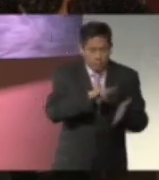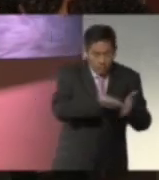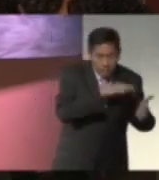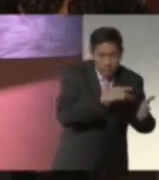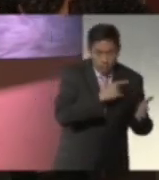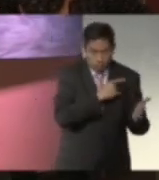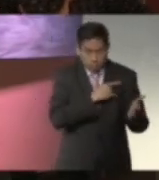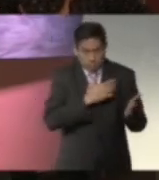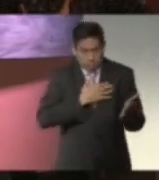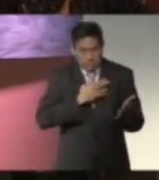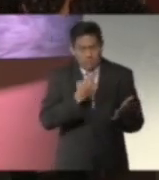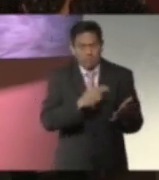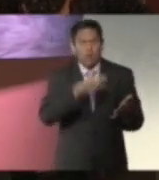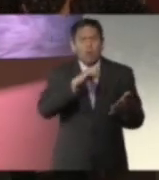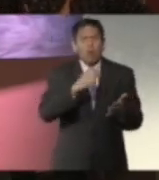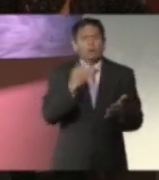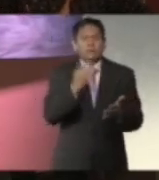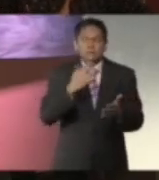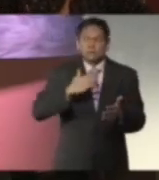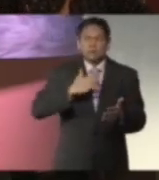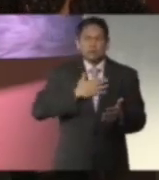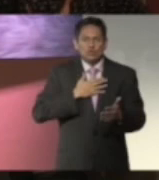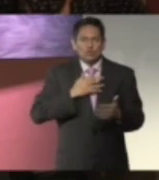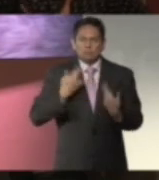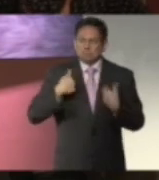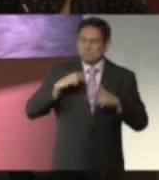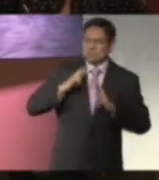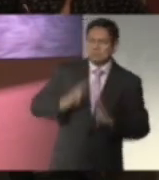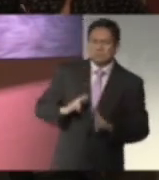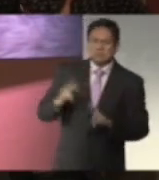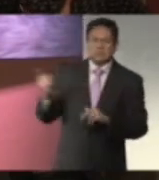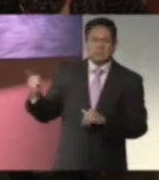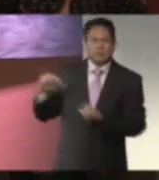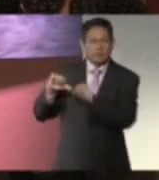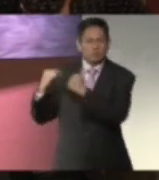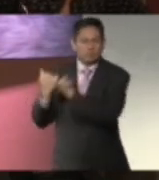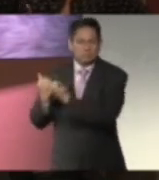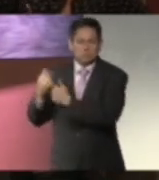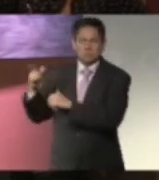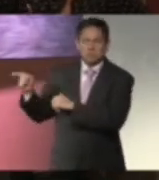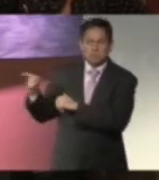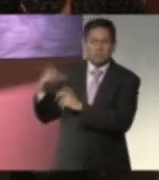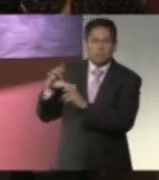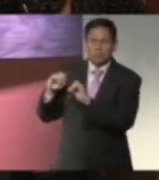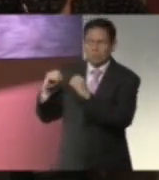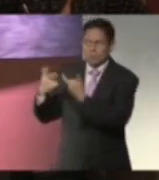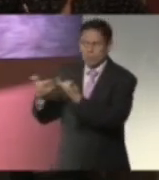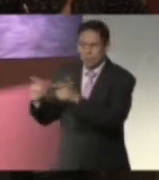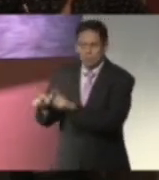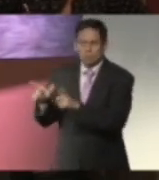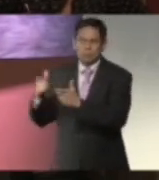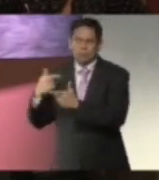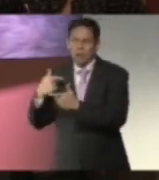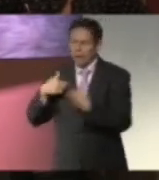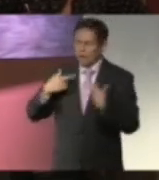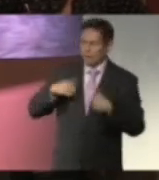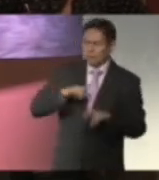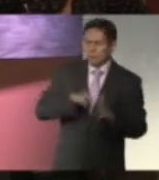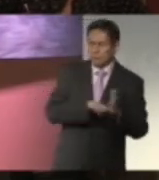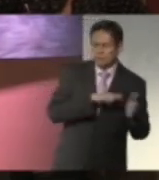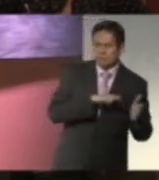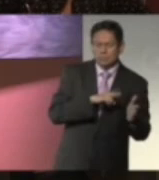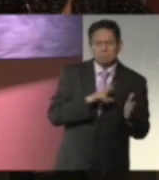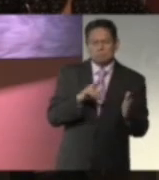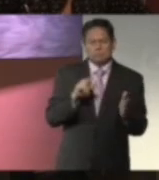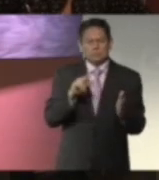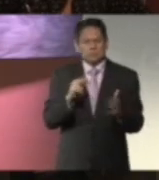tal. ¿Por qué a veces no nos conceptualizamos como personas con derechos humanos que tenemos que defender todos los días,